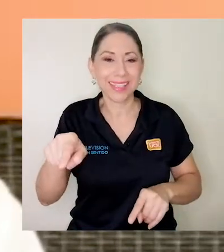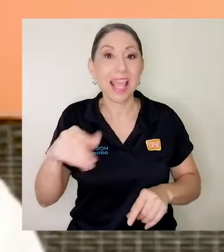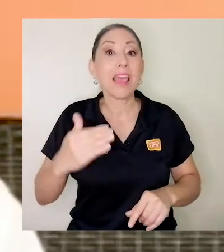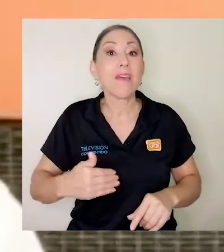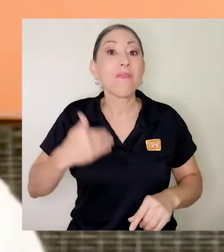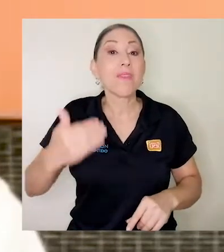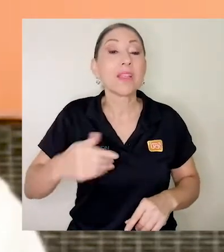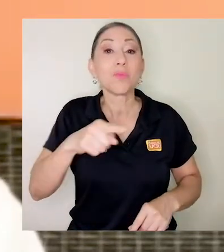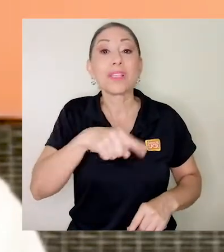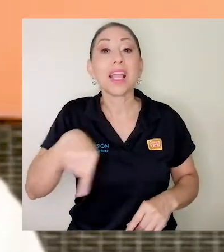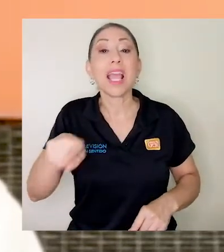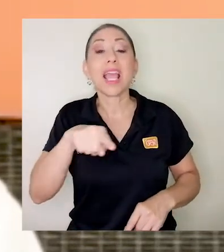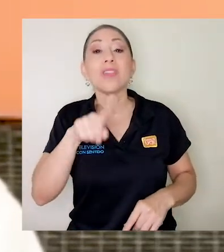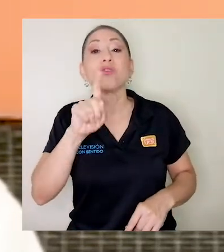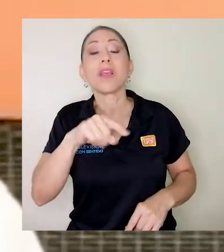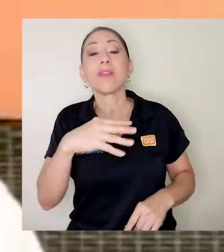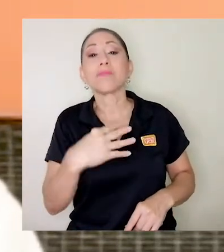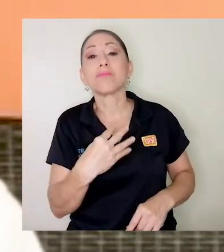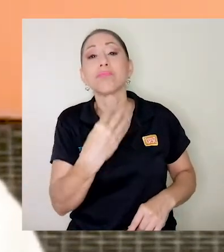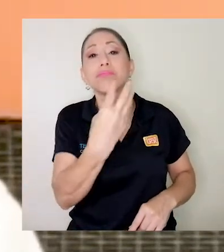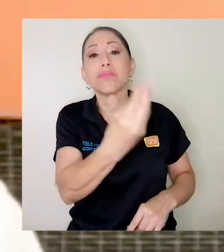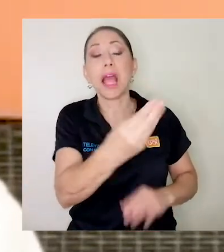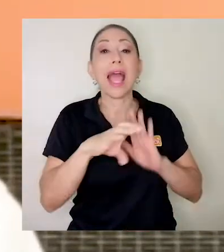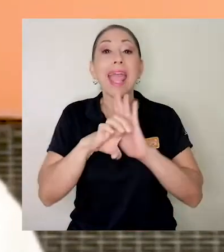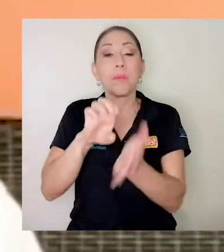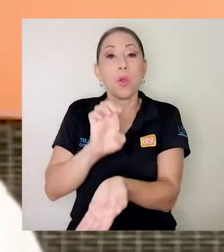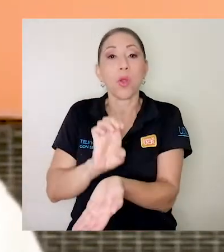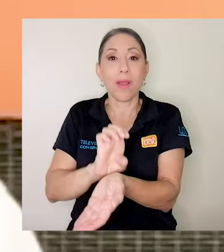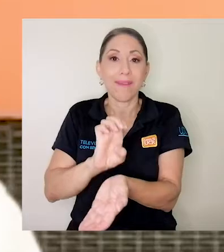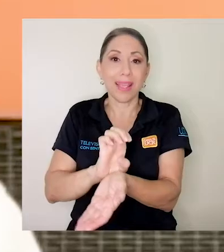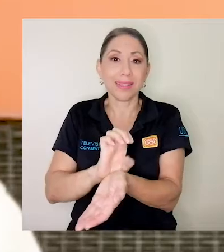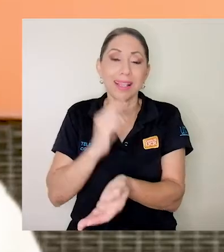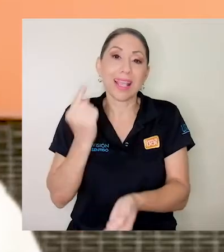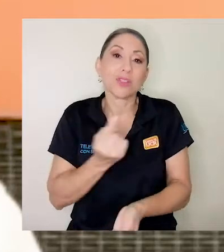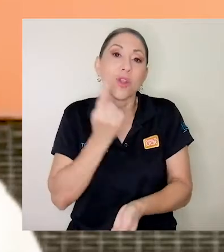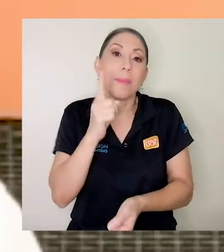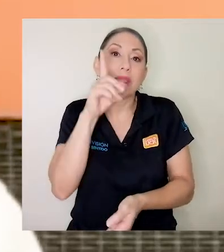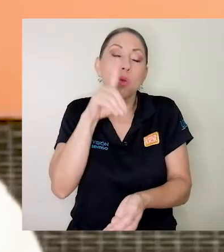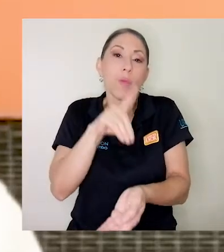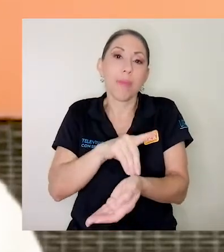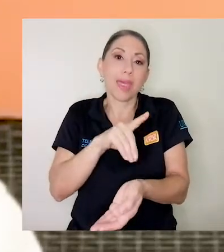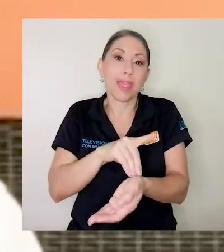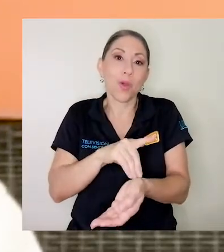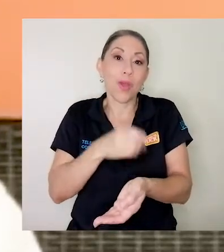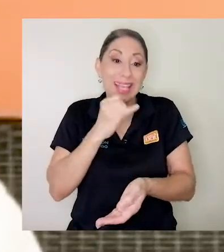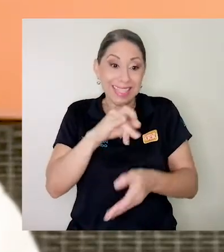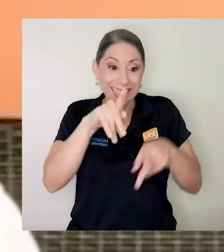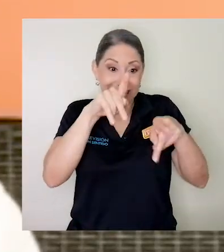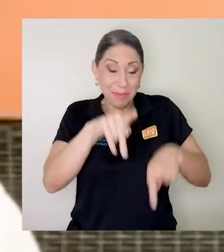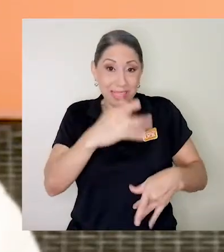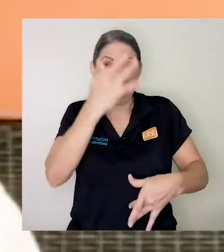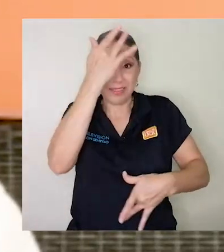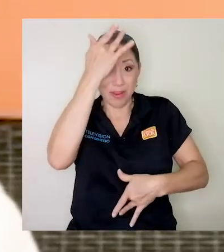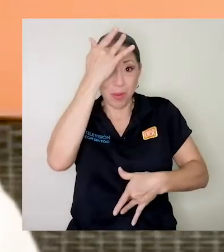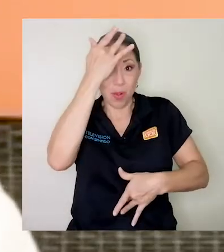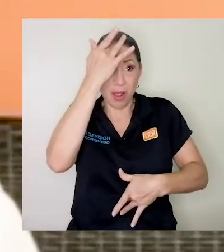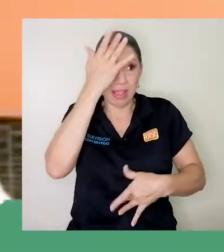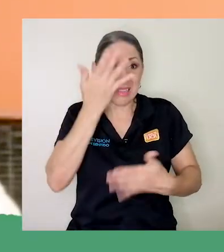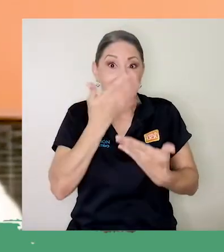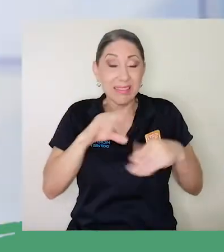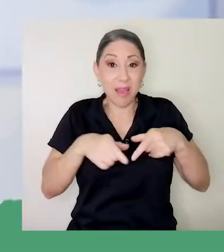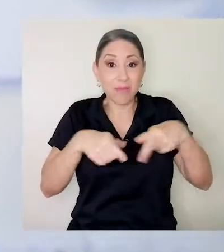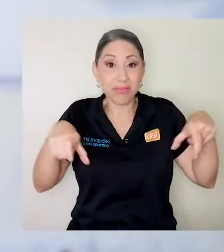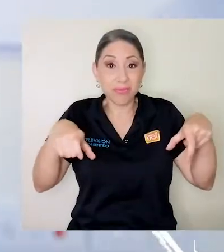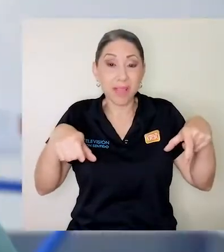de su trabajo. Y si se trata de un EVAIS en donde solamente hay un médico, ese EVAIS en ese momento se quedó